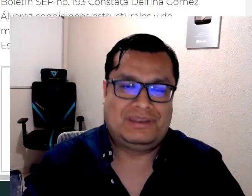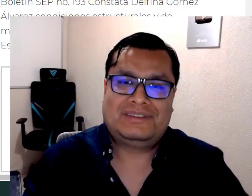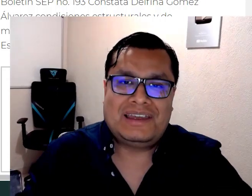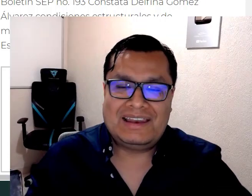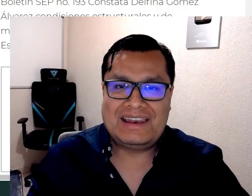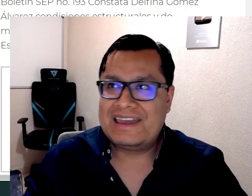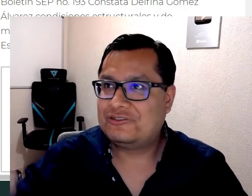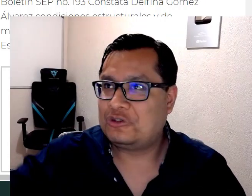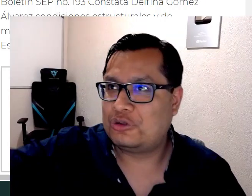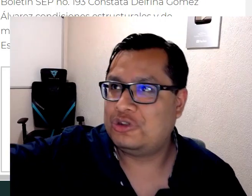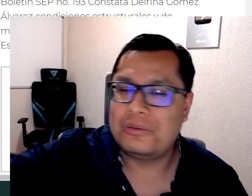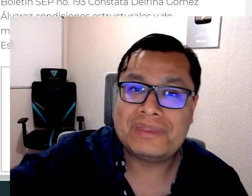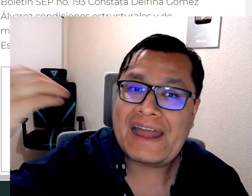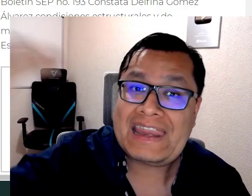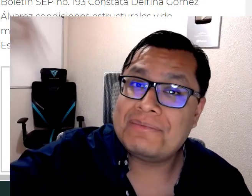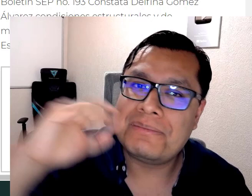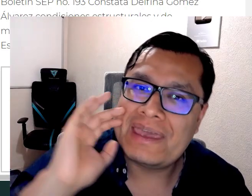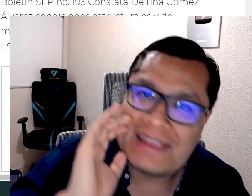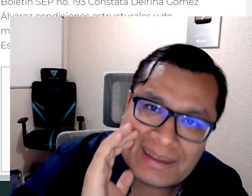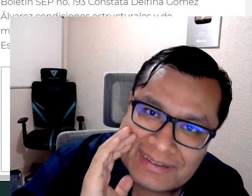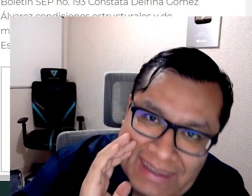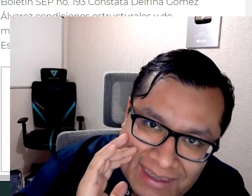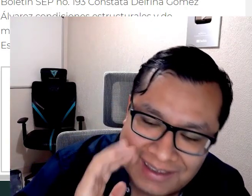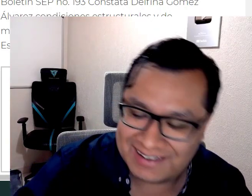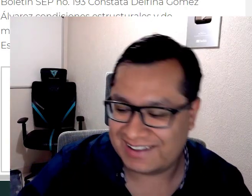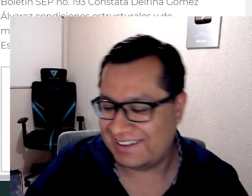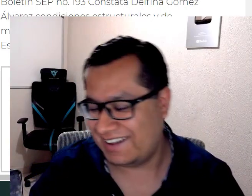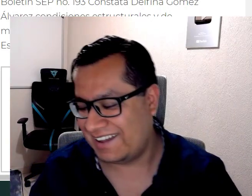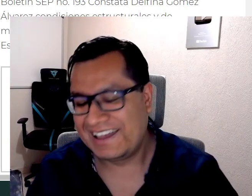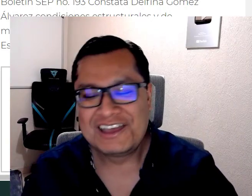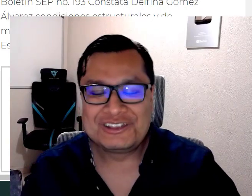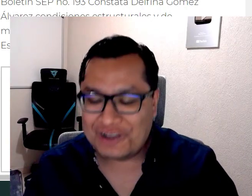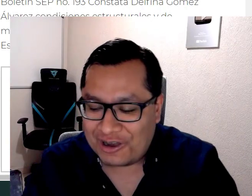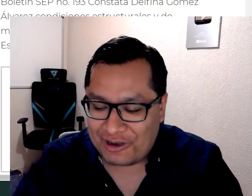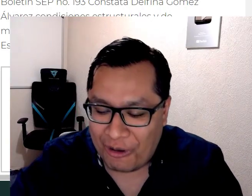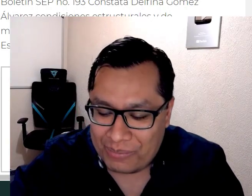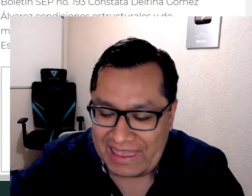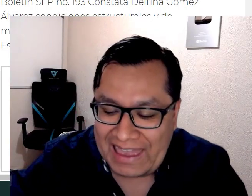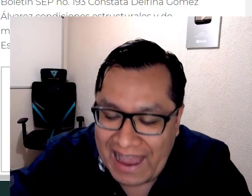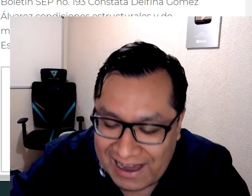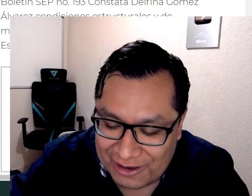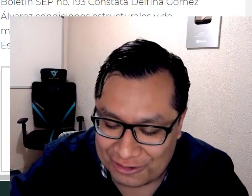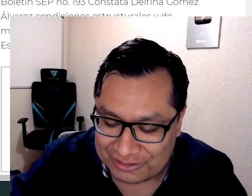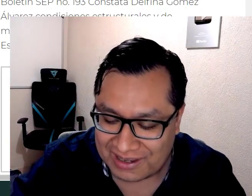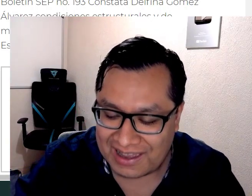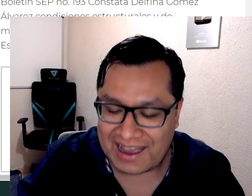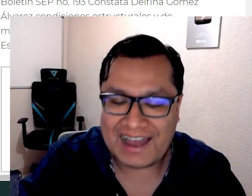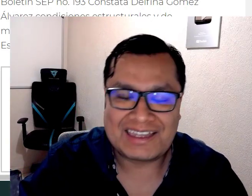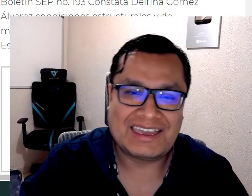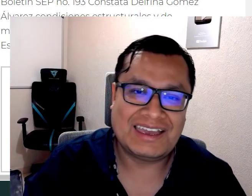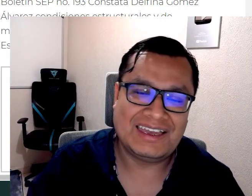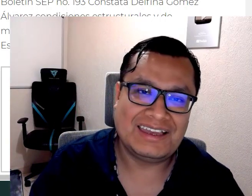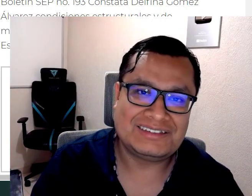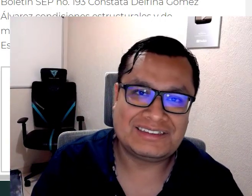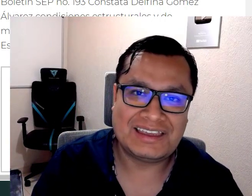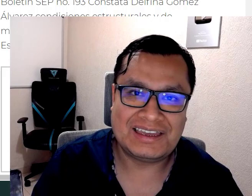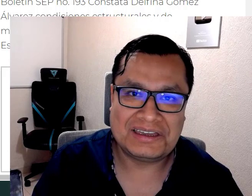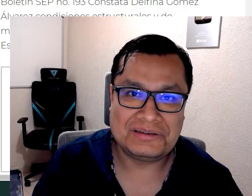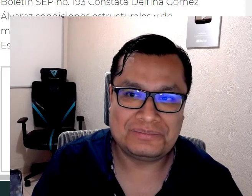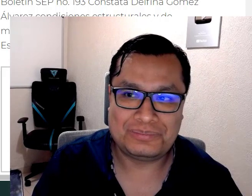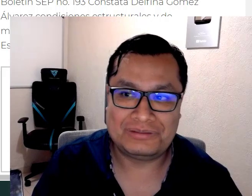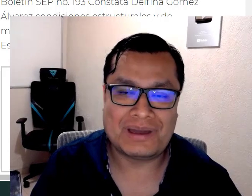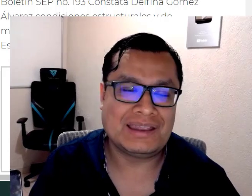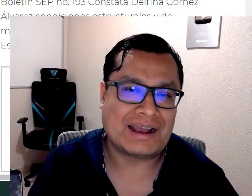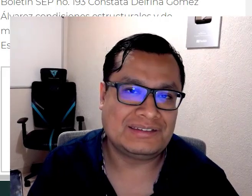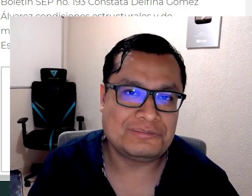pues que la instrucción de arriba viene así no obligarlos a que éste